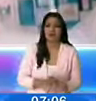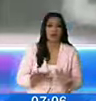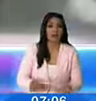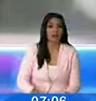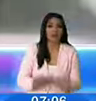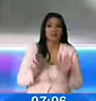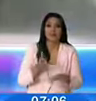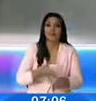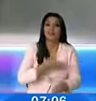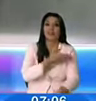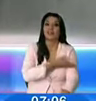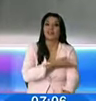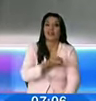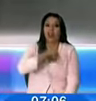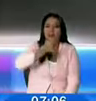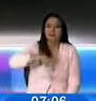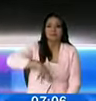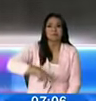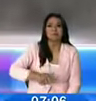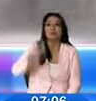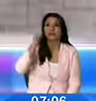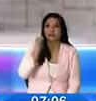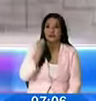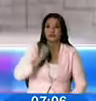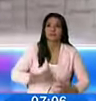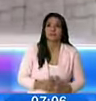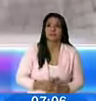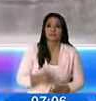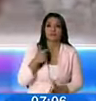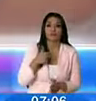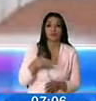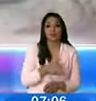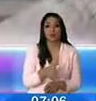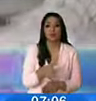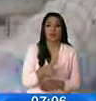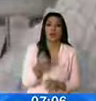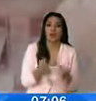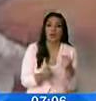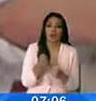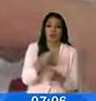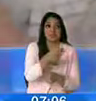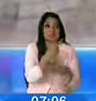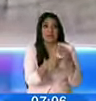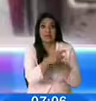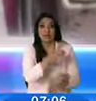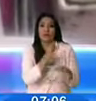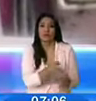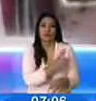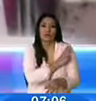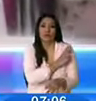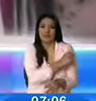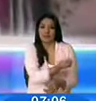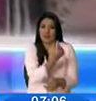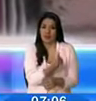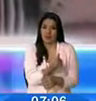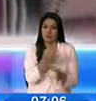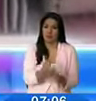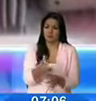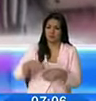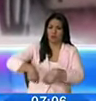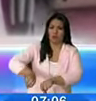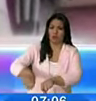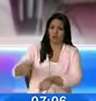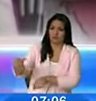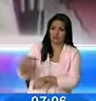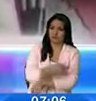modalidad intentaron asaltarlo ayer. Yo voy a guardar el carro, le digo a mi hijo que llegaba a la universidad, y cuando de pronto, hermano, dos manes de moto se cruzaron por